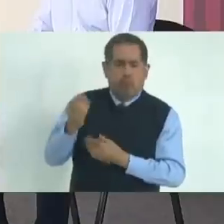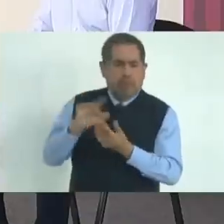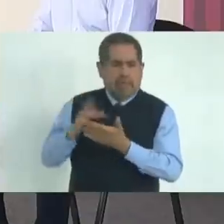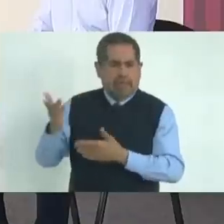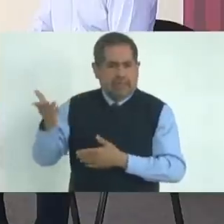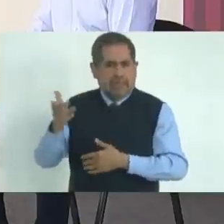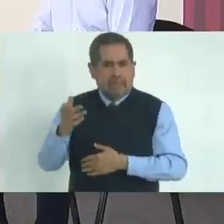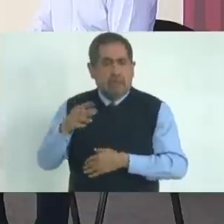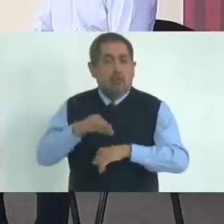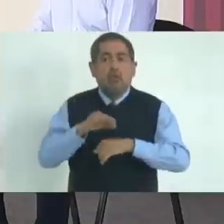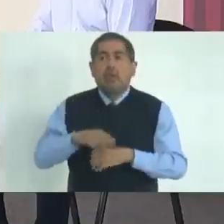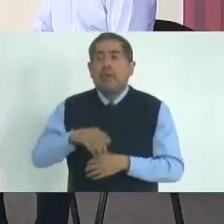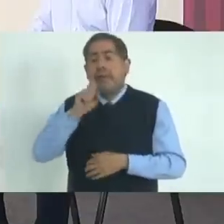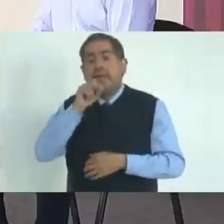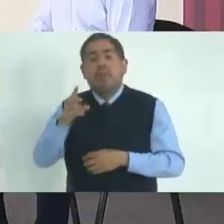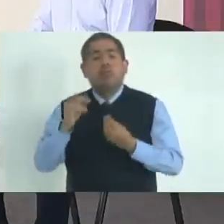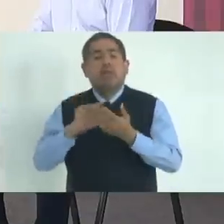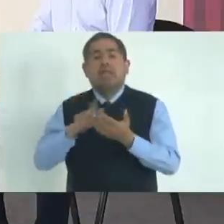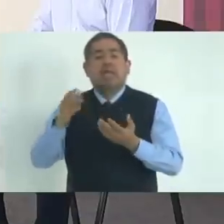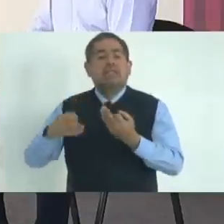Muchas gracias también